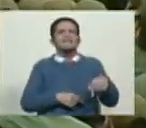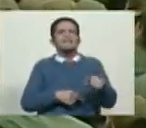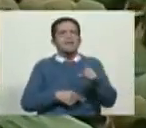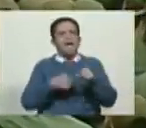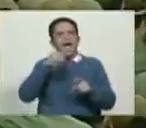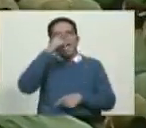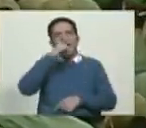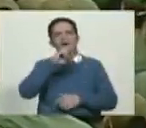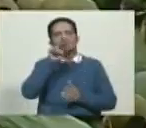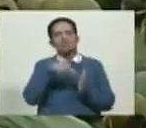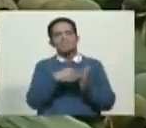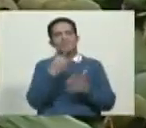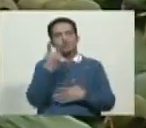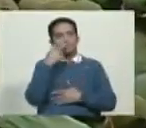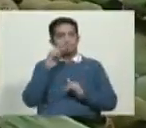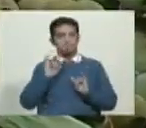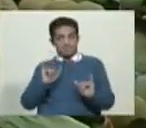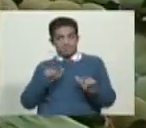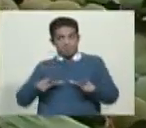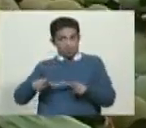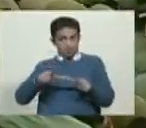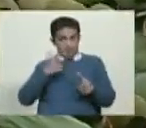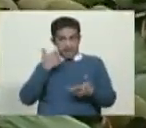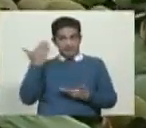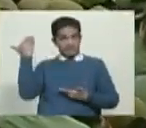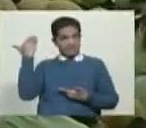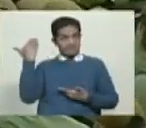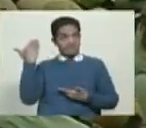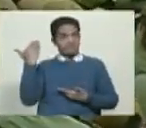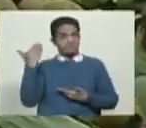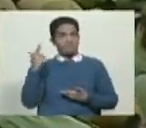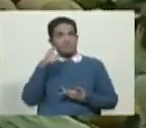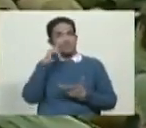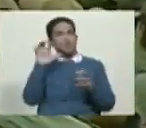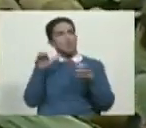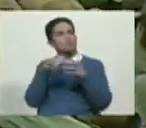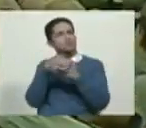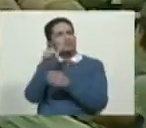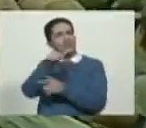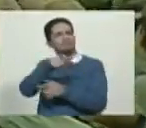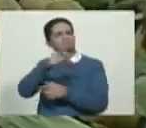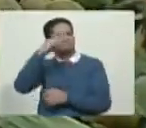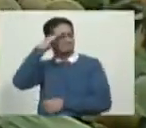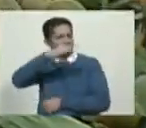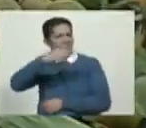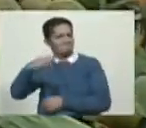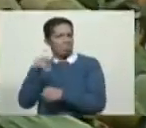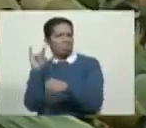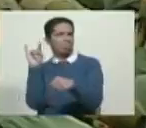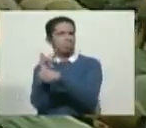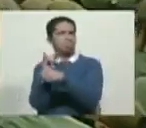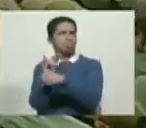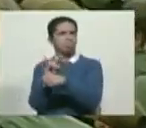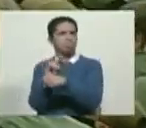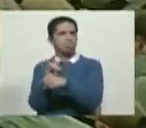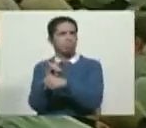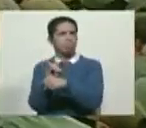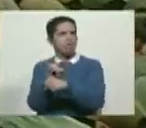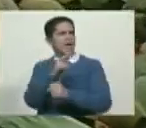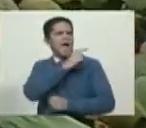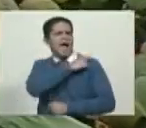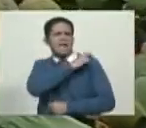2002, en estos mismos espacios, en estos mismos cuarteles, cuando un grupo de traidores, de generales y